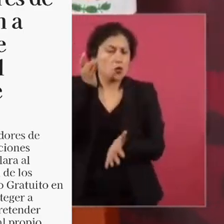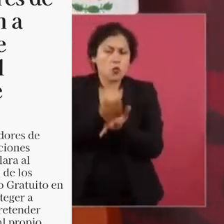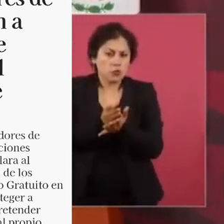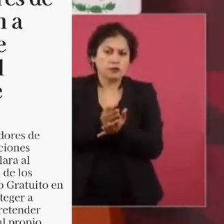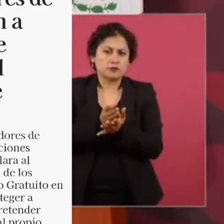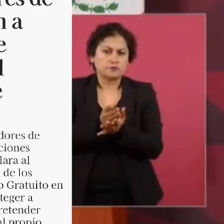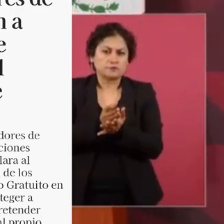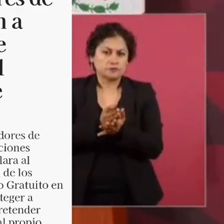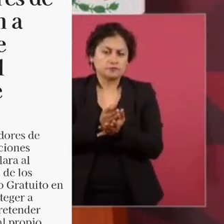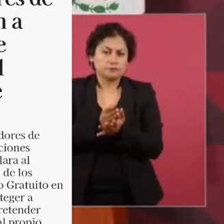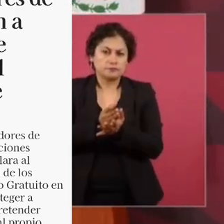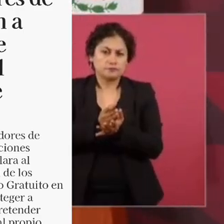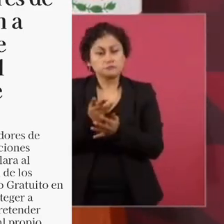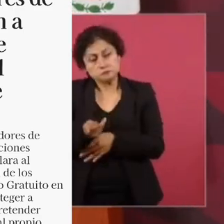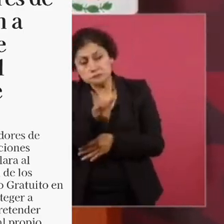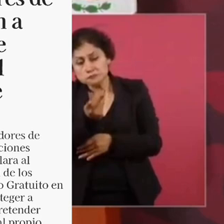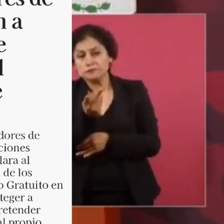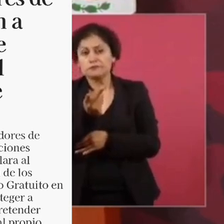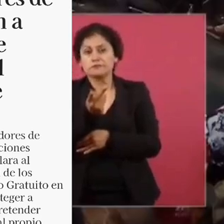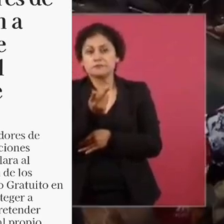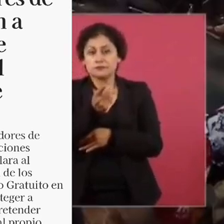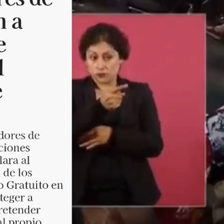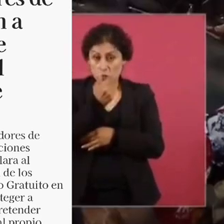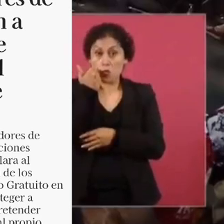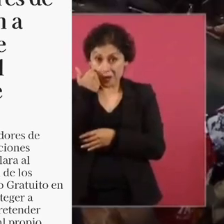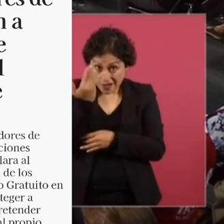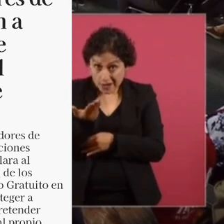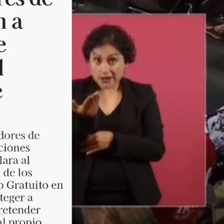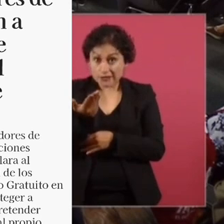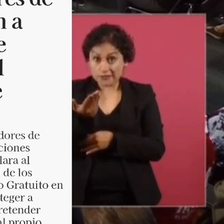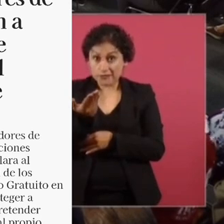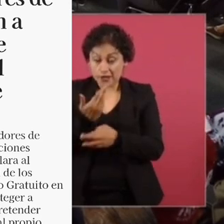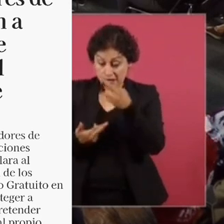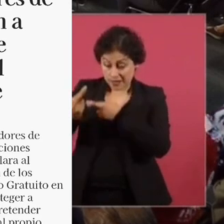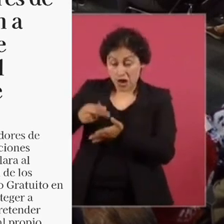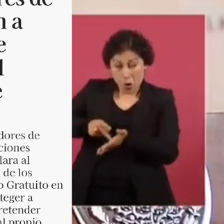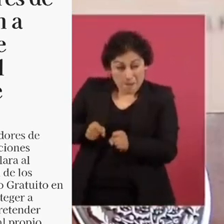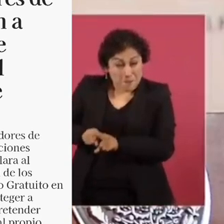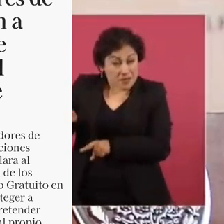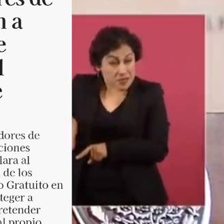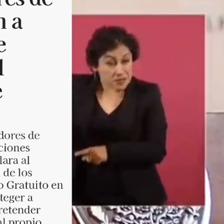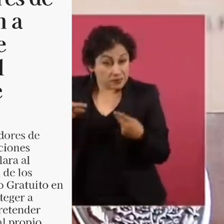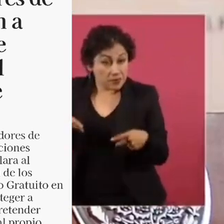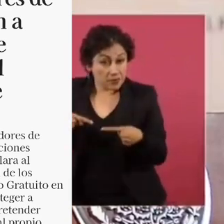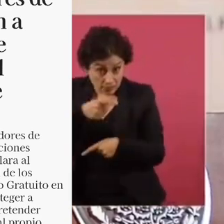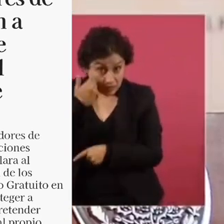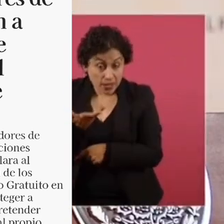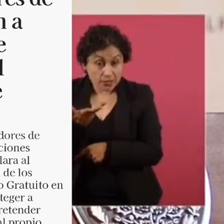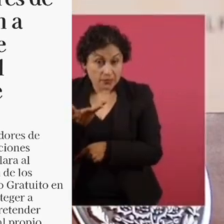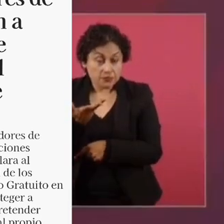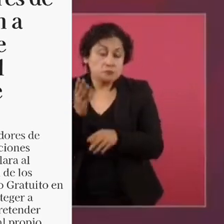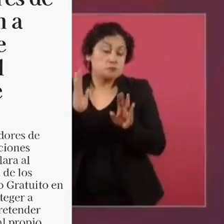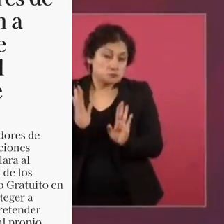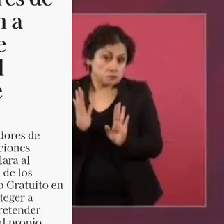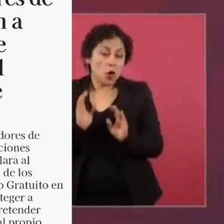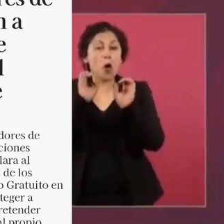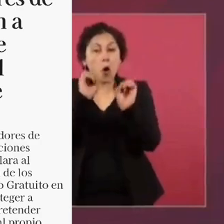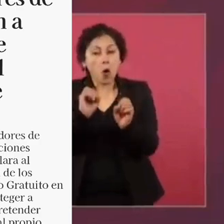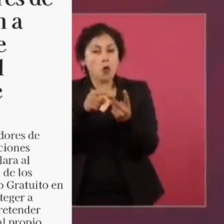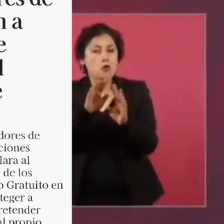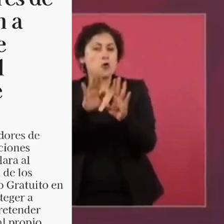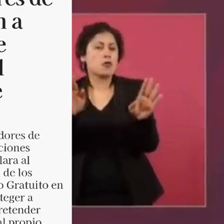una consulta si eres que regresen los que están O quieres